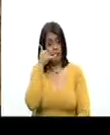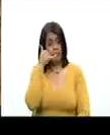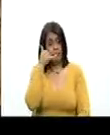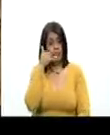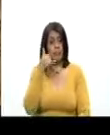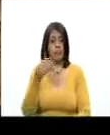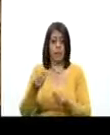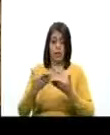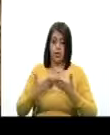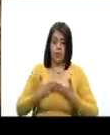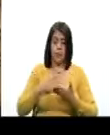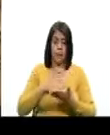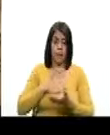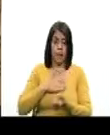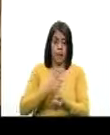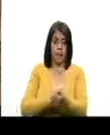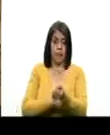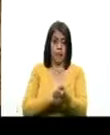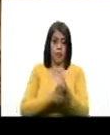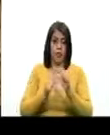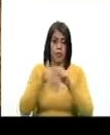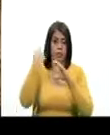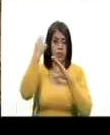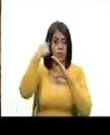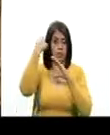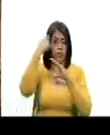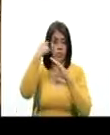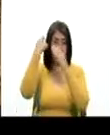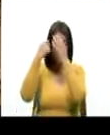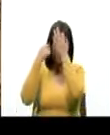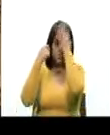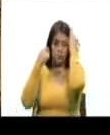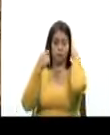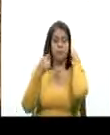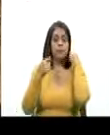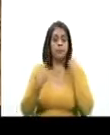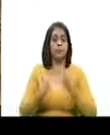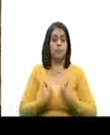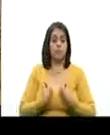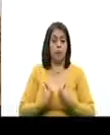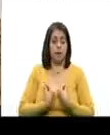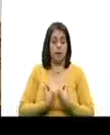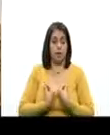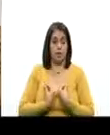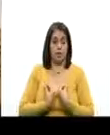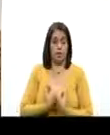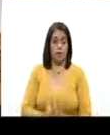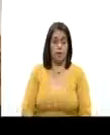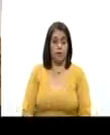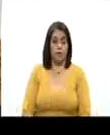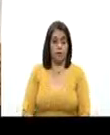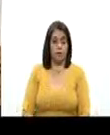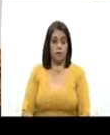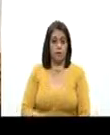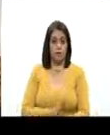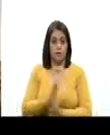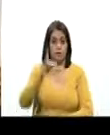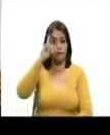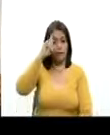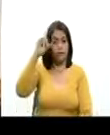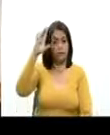que me regaló mi hermano, y empecé a hacer videos. Era vivir, era seguir